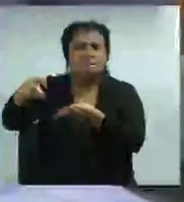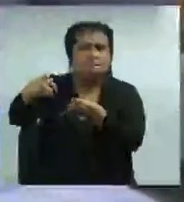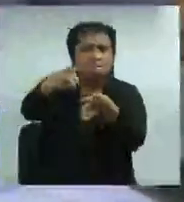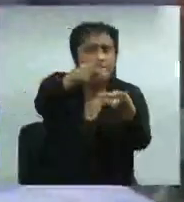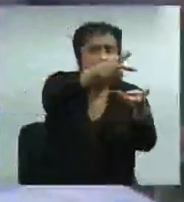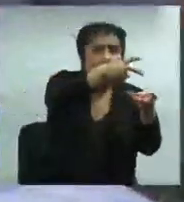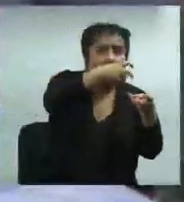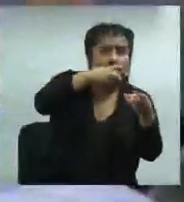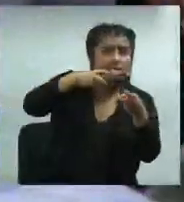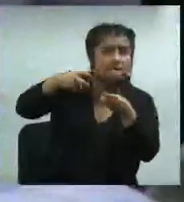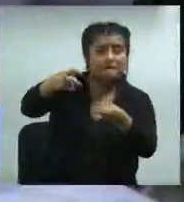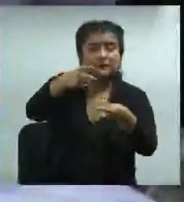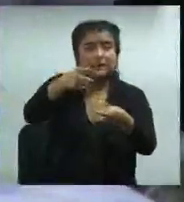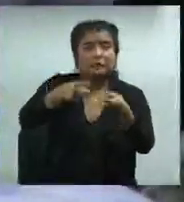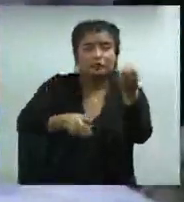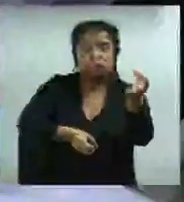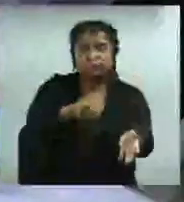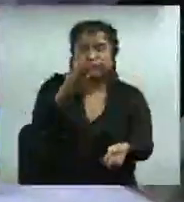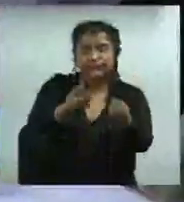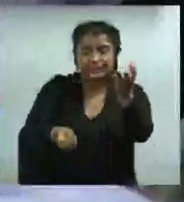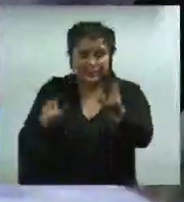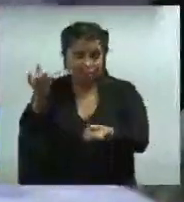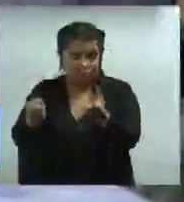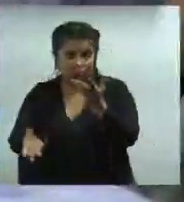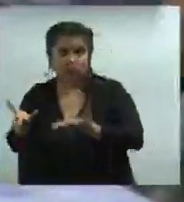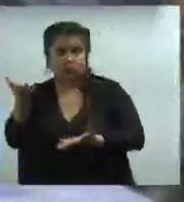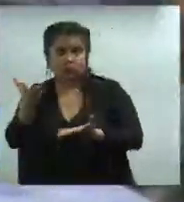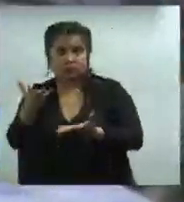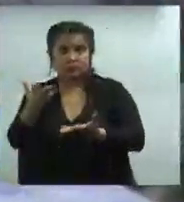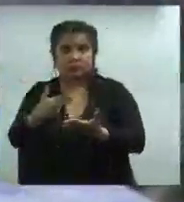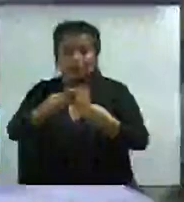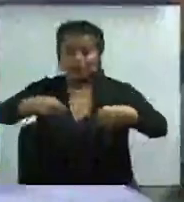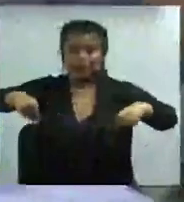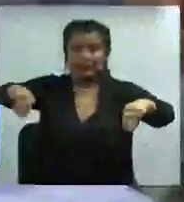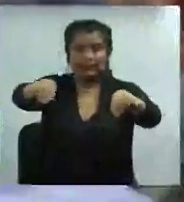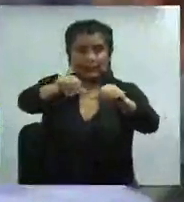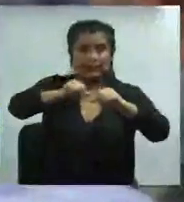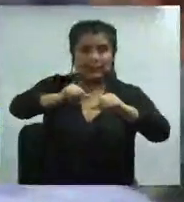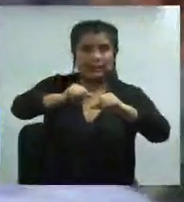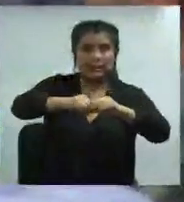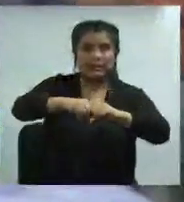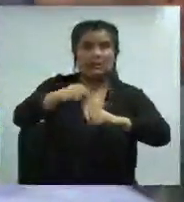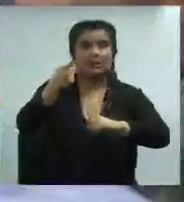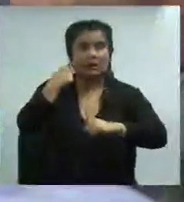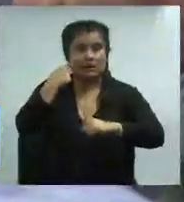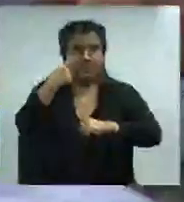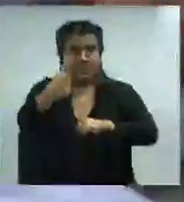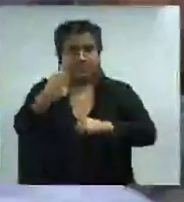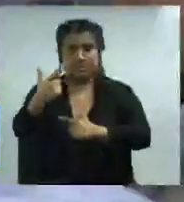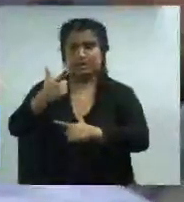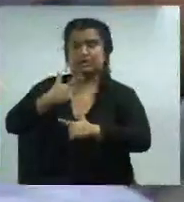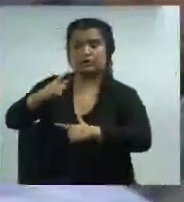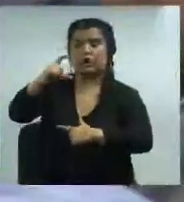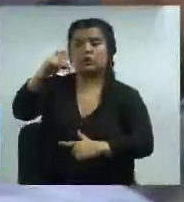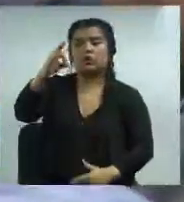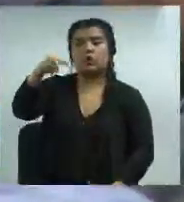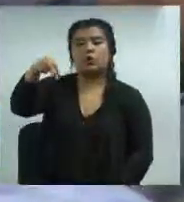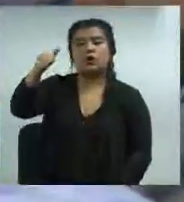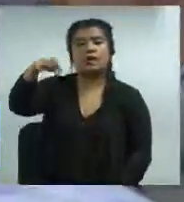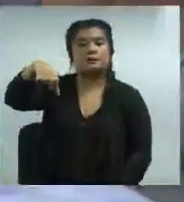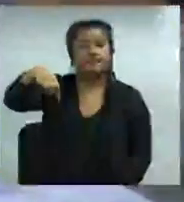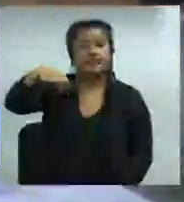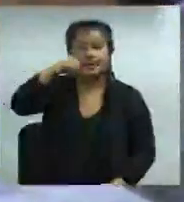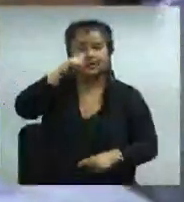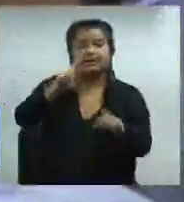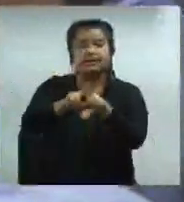primera instancia los incendios y que los radios de vuelos están definidos entre el Ejército y CONAP.